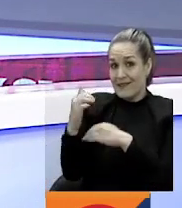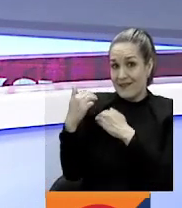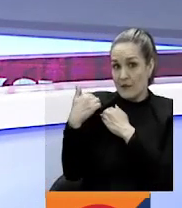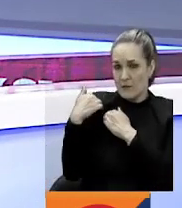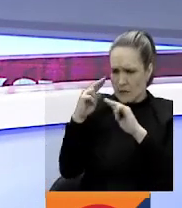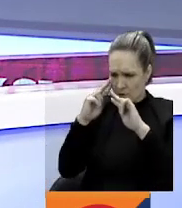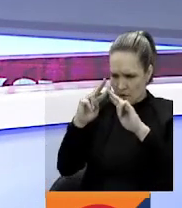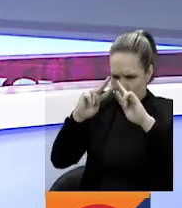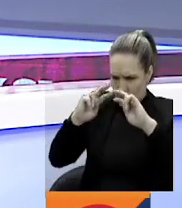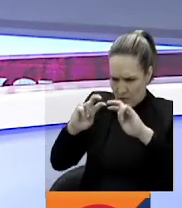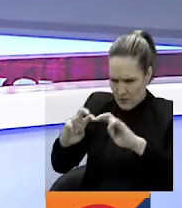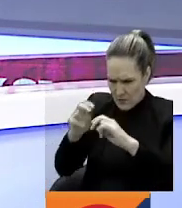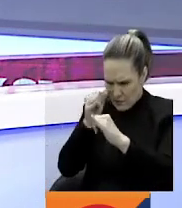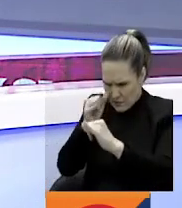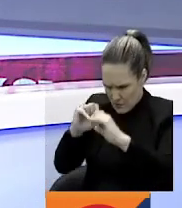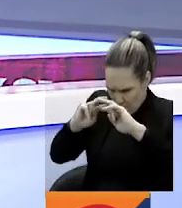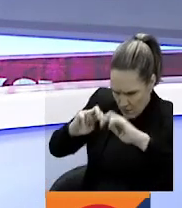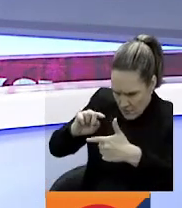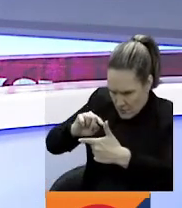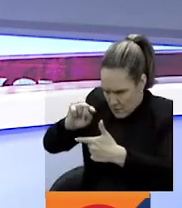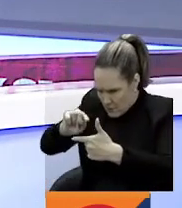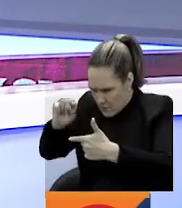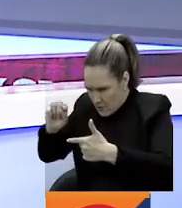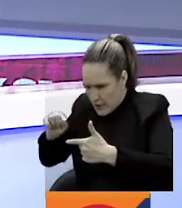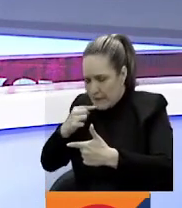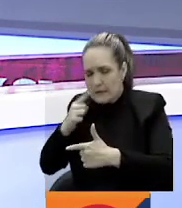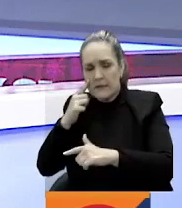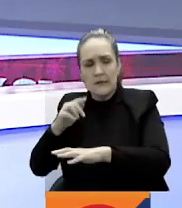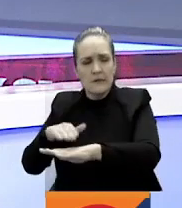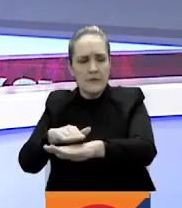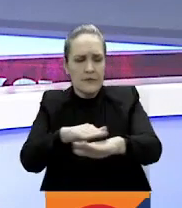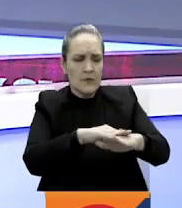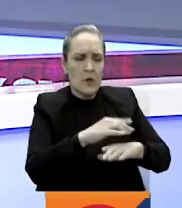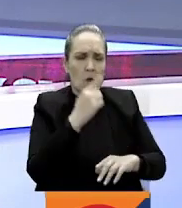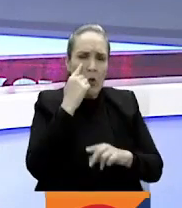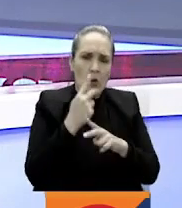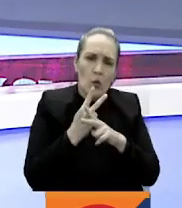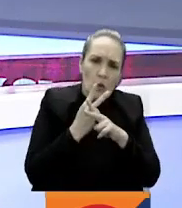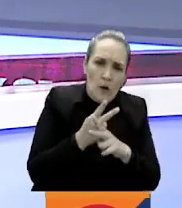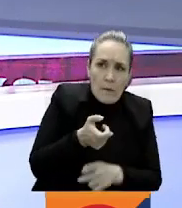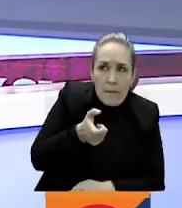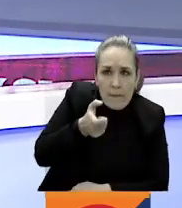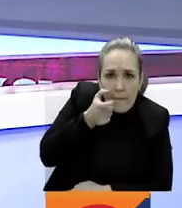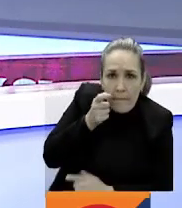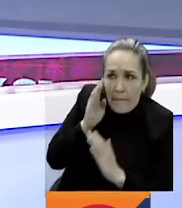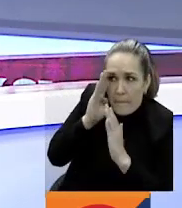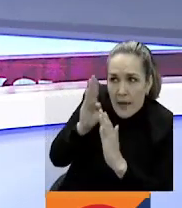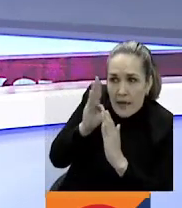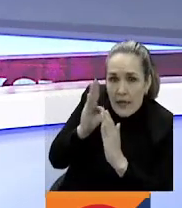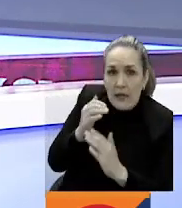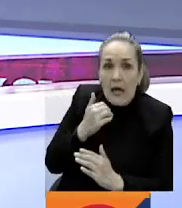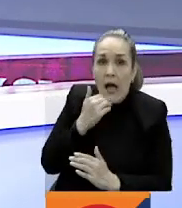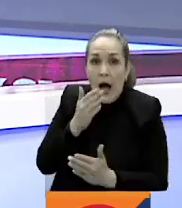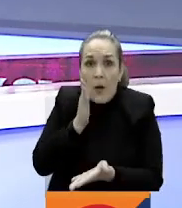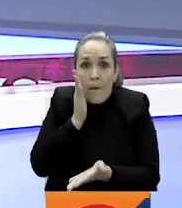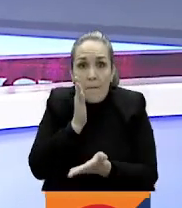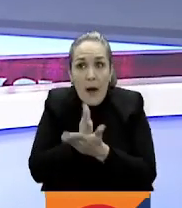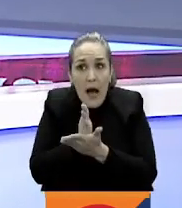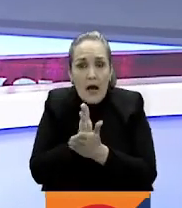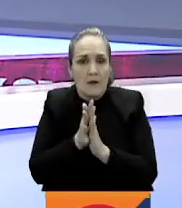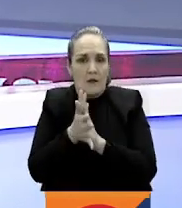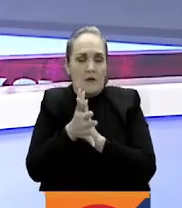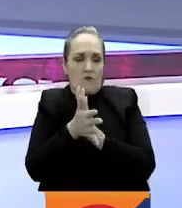actividad y reitera a las autoridades y a la población que permanezcan pendientes de los informes oficiales. Zenúber Giraldo de